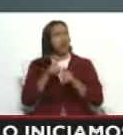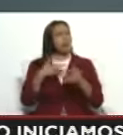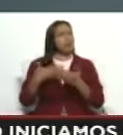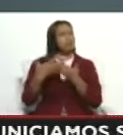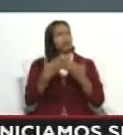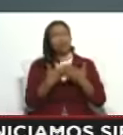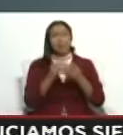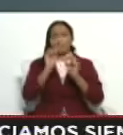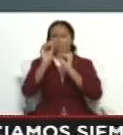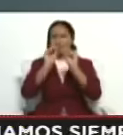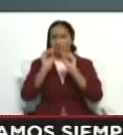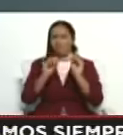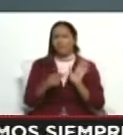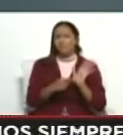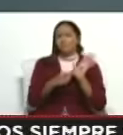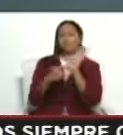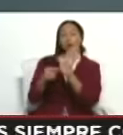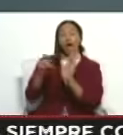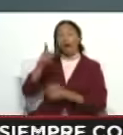para presentarle todo el plan.